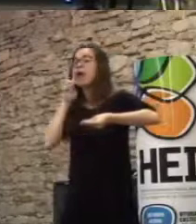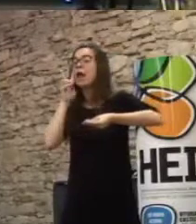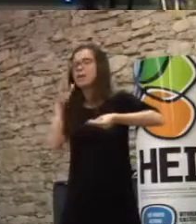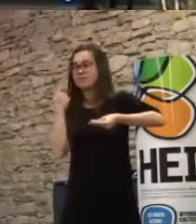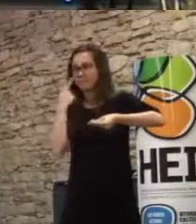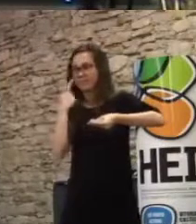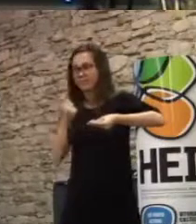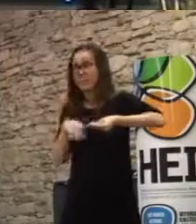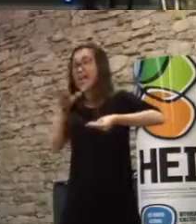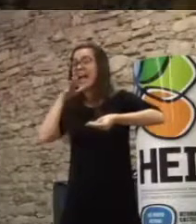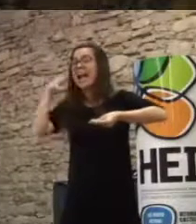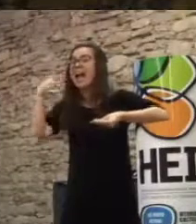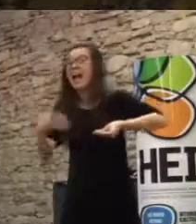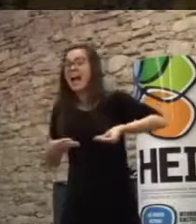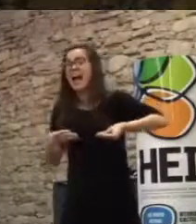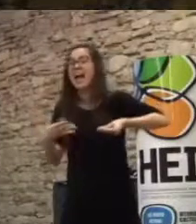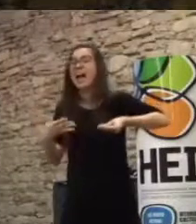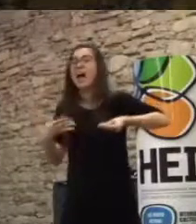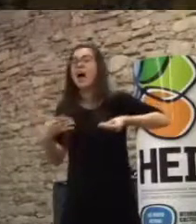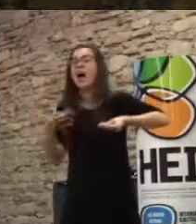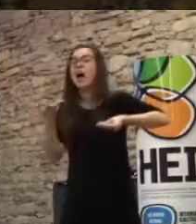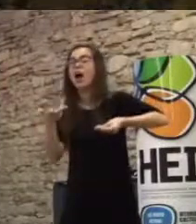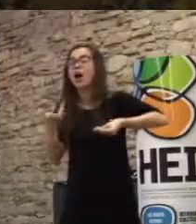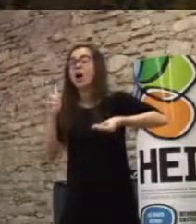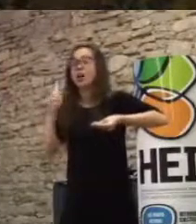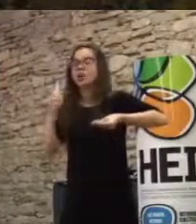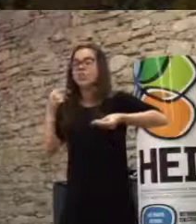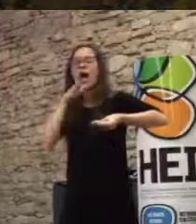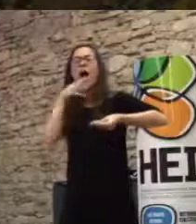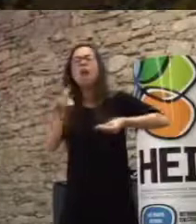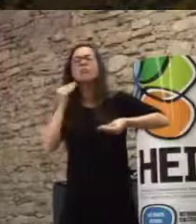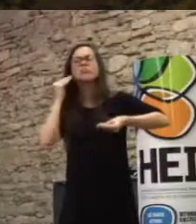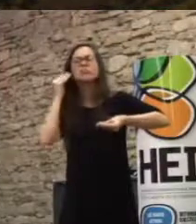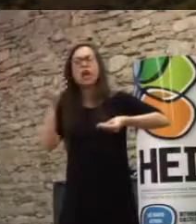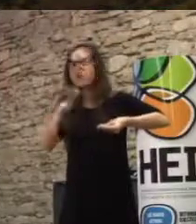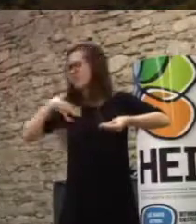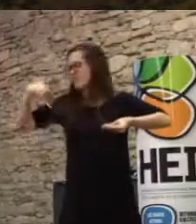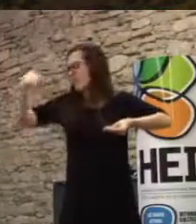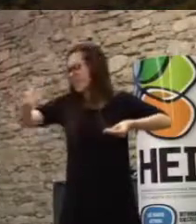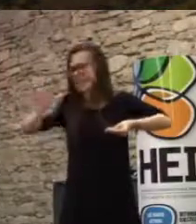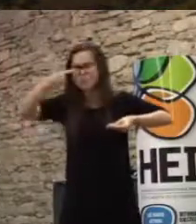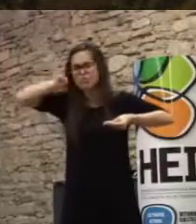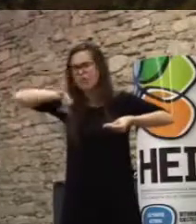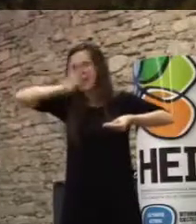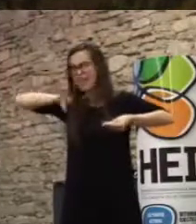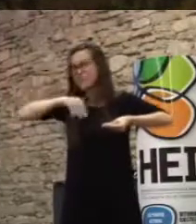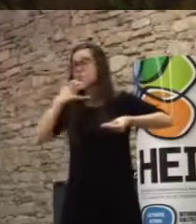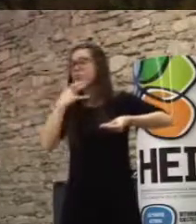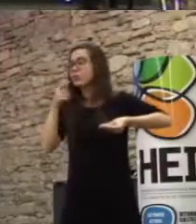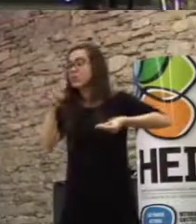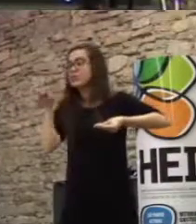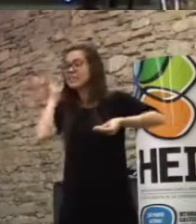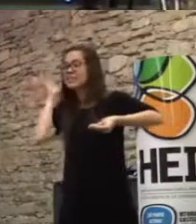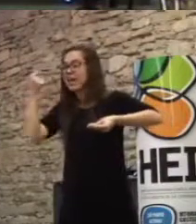y ahora vamos con el libre albedrío si vais a empezar a hacer bueno pues lo que vosotros queráis vais a elegir vosotros por ejemplo esta chica tan guapa del